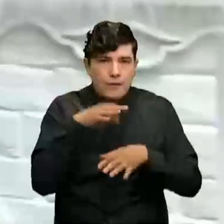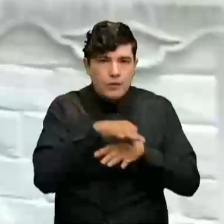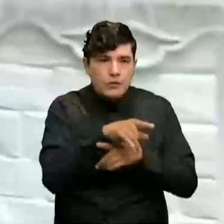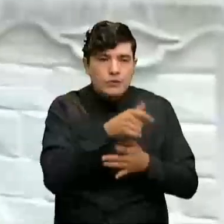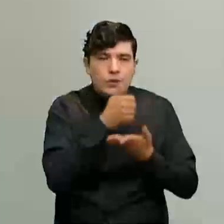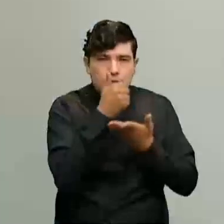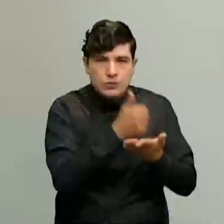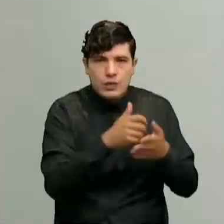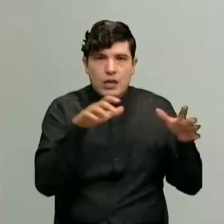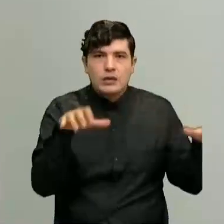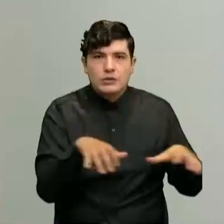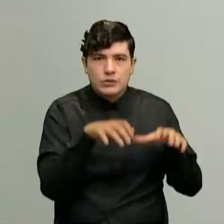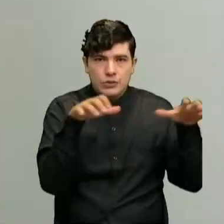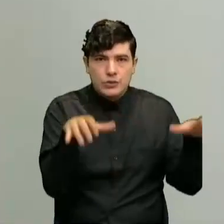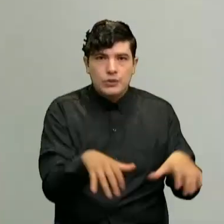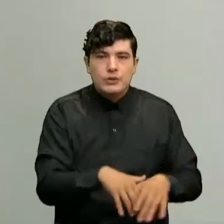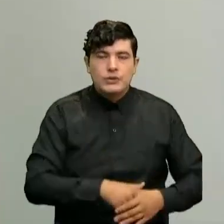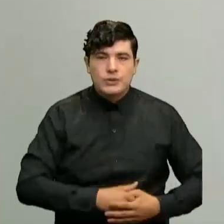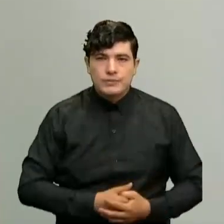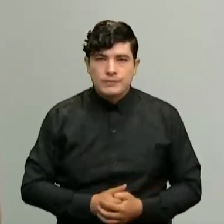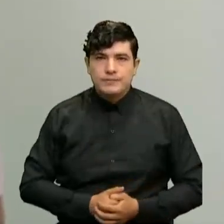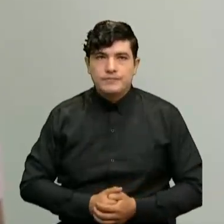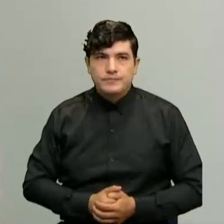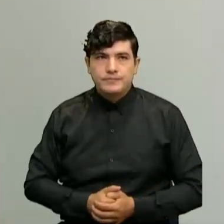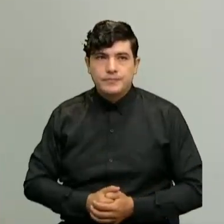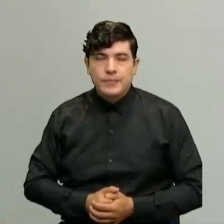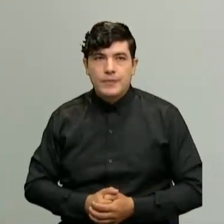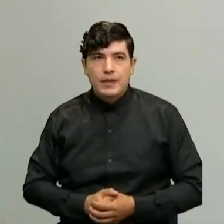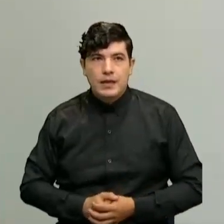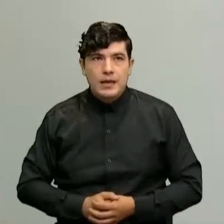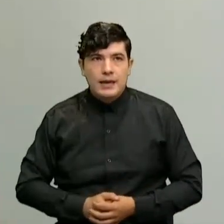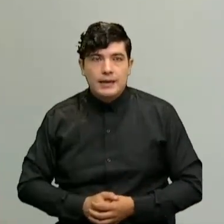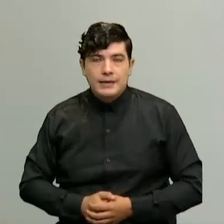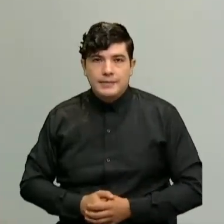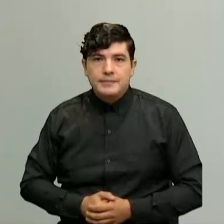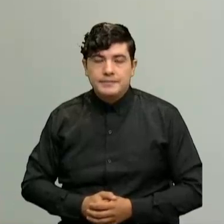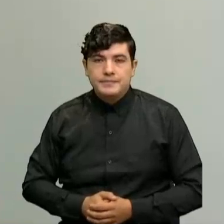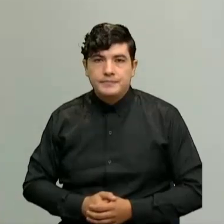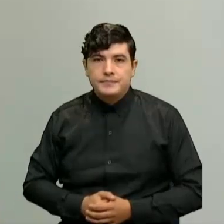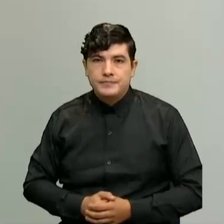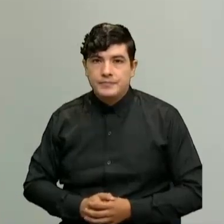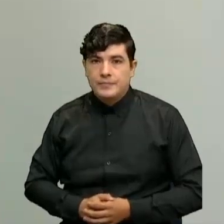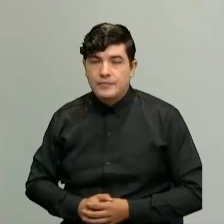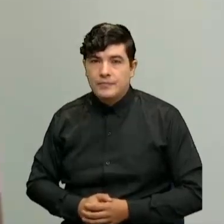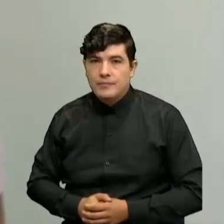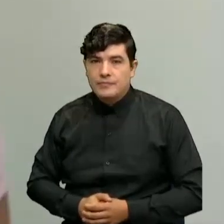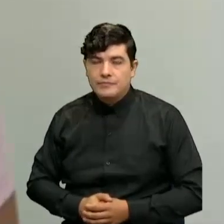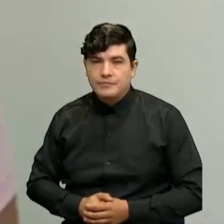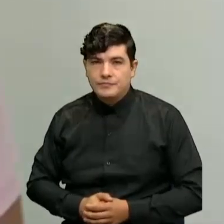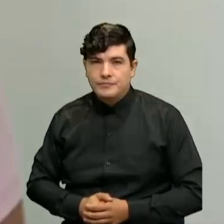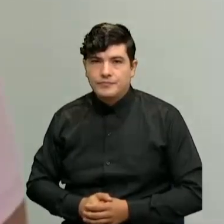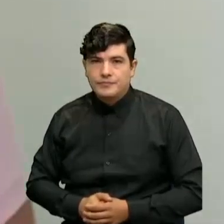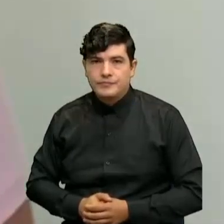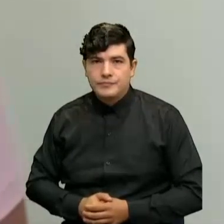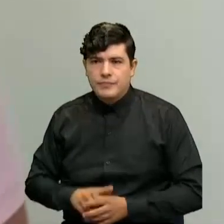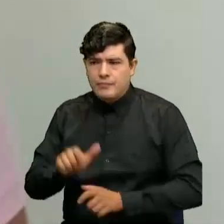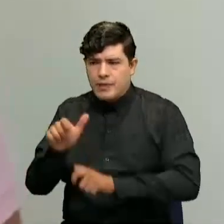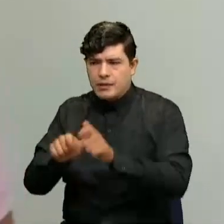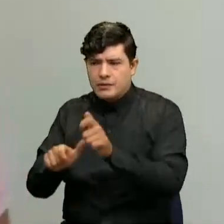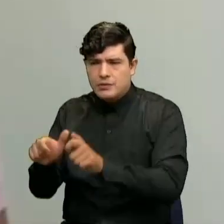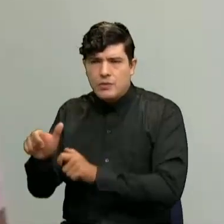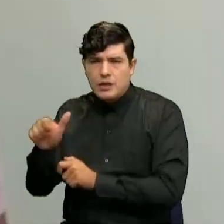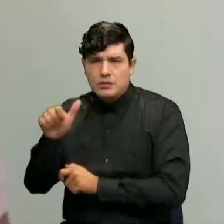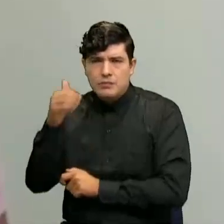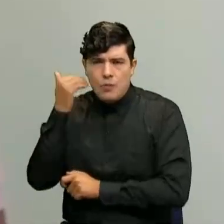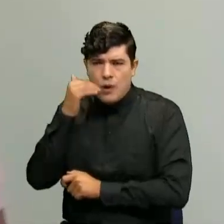le brindamos la oportunidad a aquellas usuarias que no son de la ciudad de Cúcuta y que pues